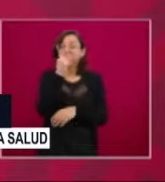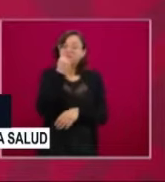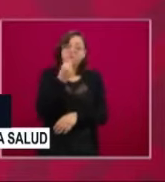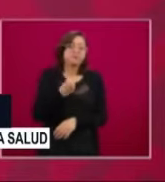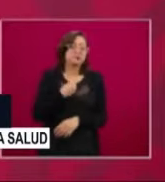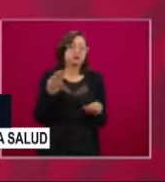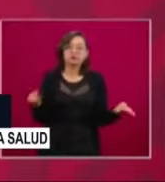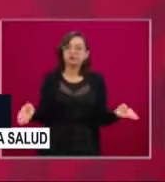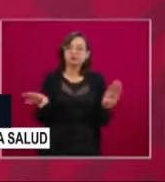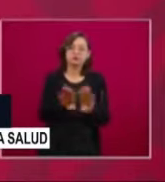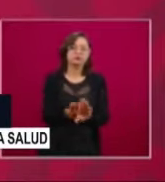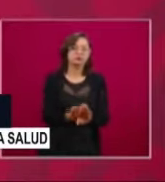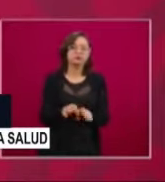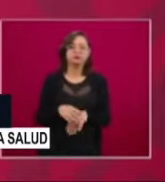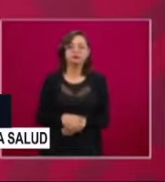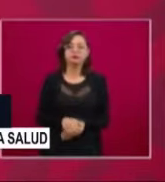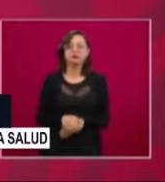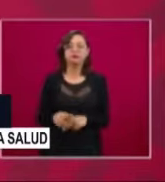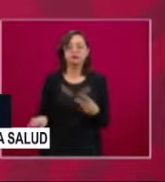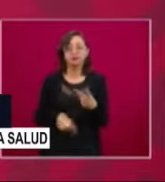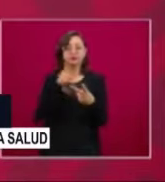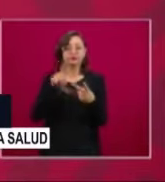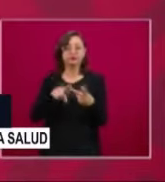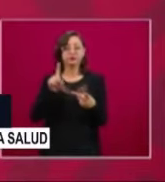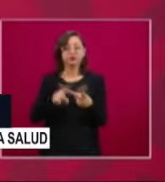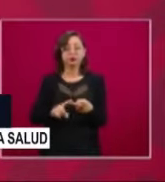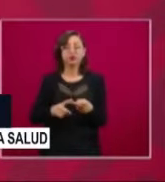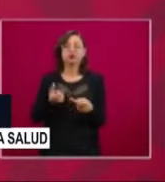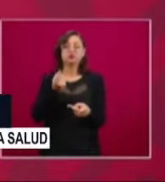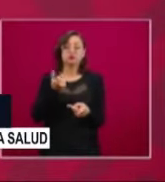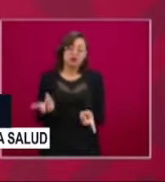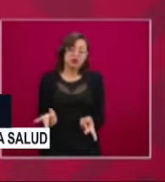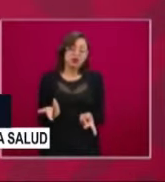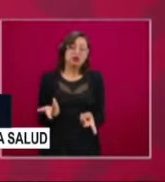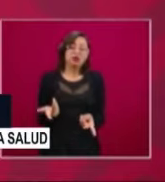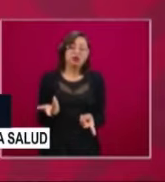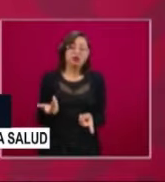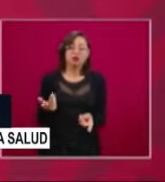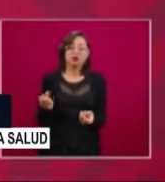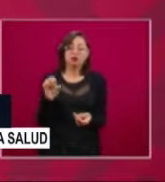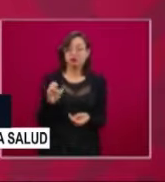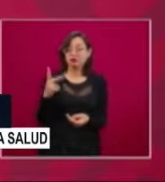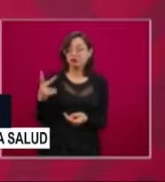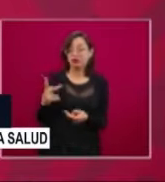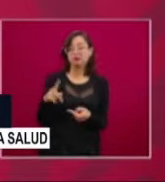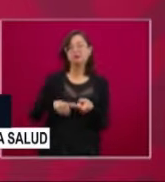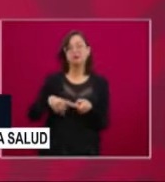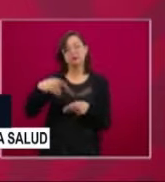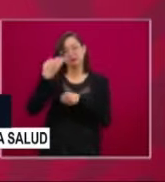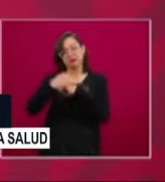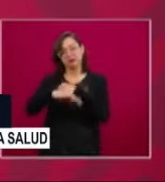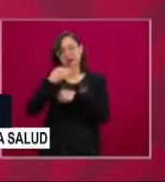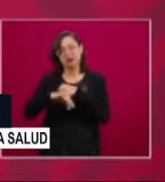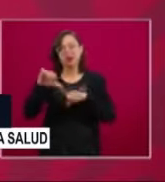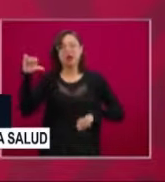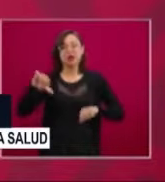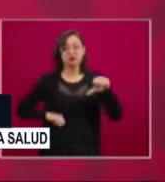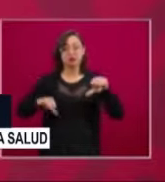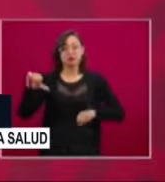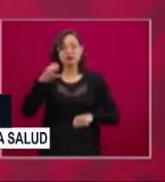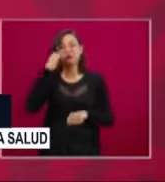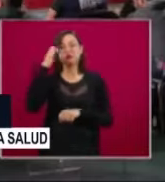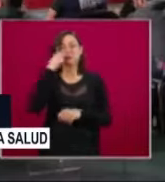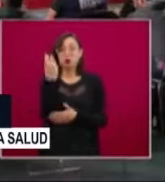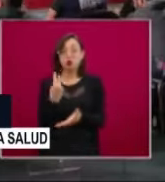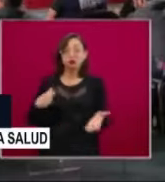rápidas hasta el momento no existen pruebas rápidas que sean competentes para determinar si